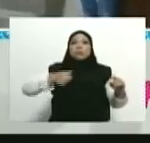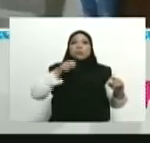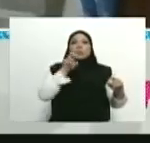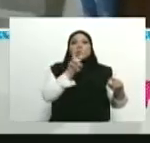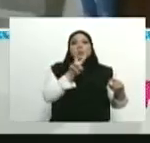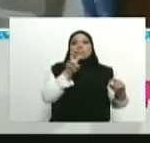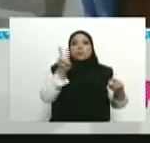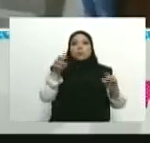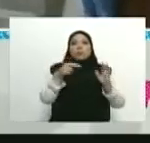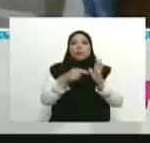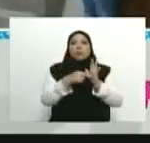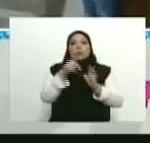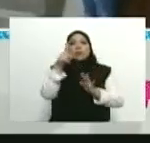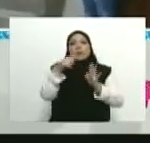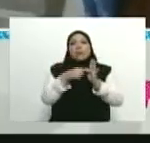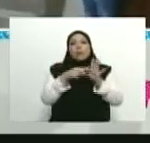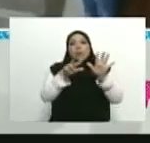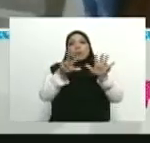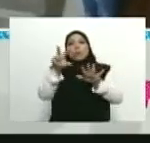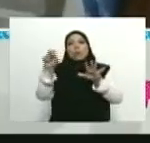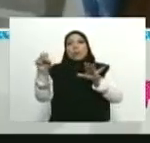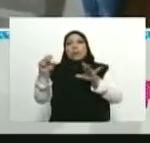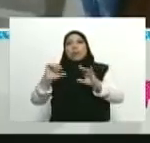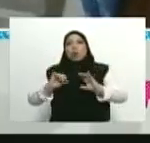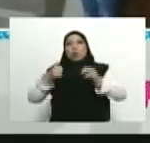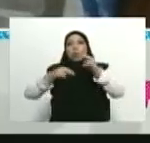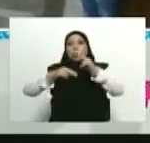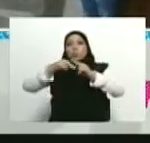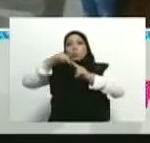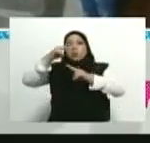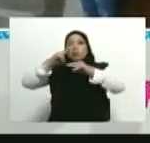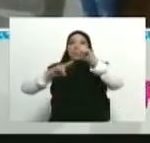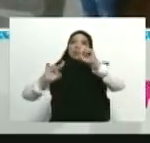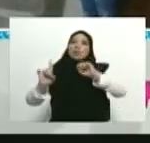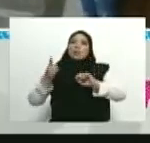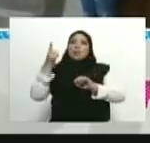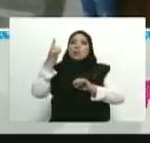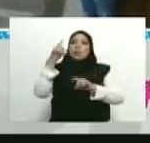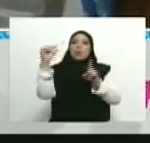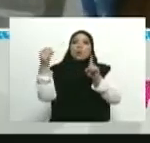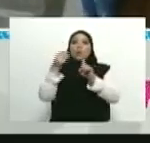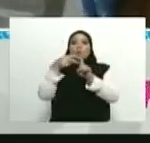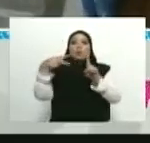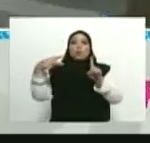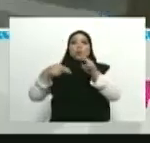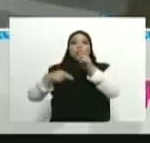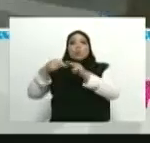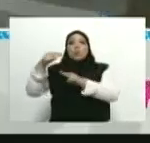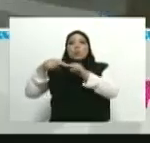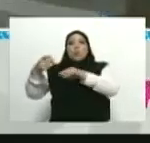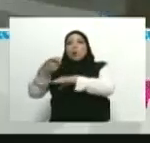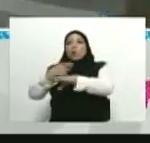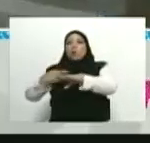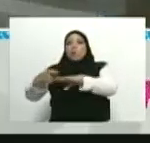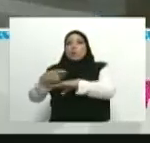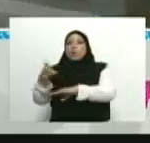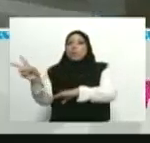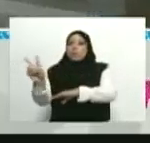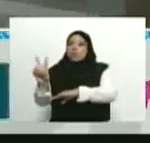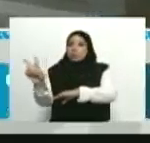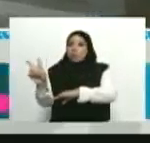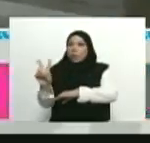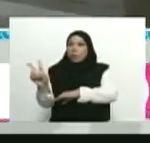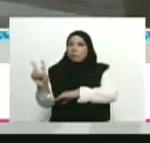febrero de 1920, se construye el Hotel Aguas Termales, que es el primer hotel nacional construido por el gobierno venezolano. Y